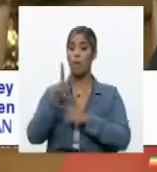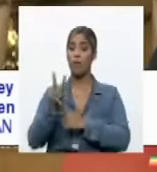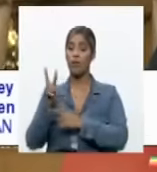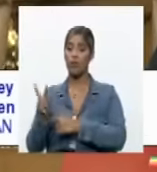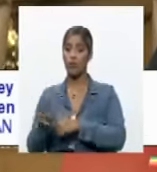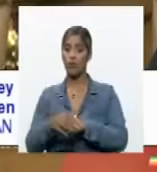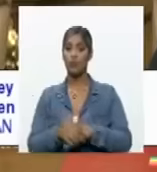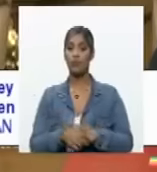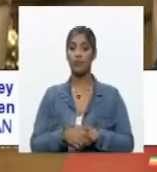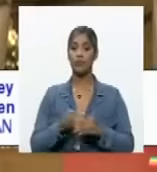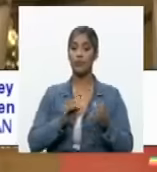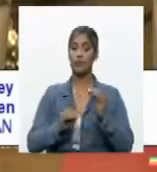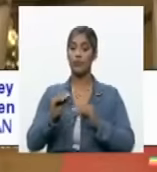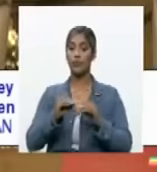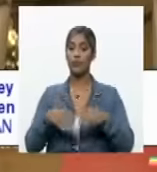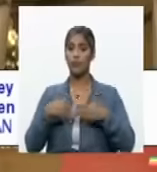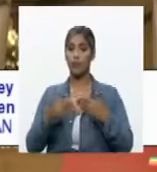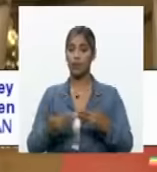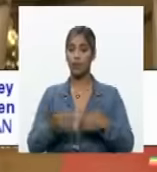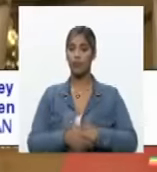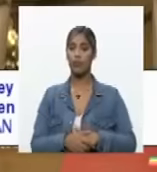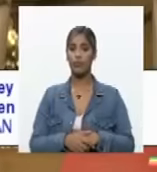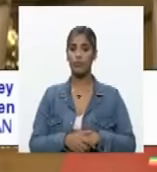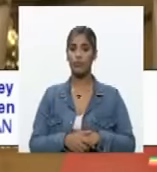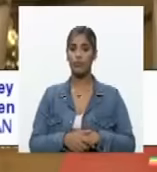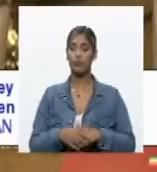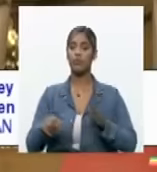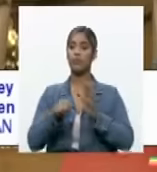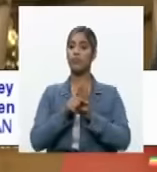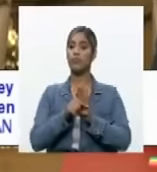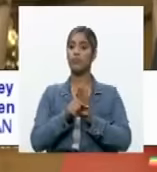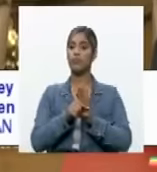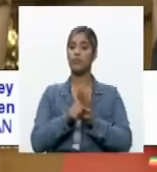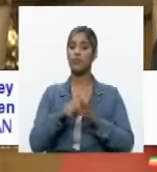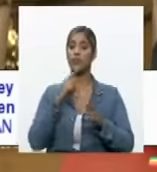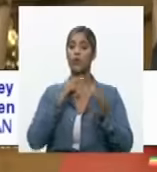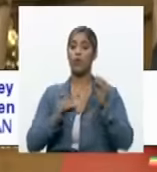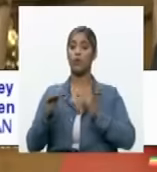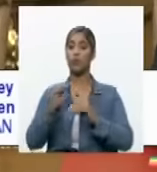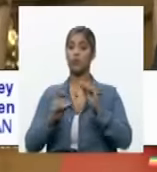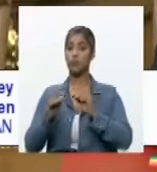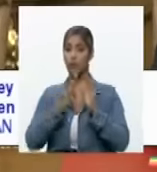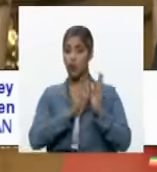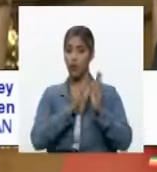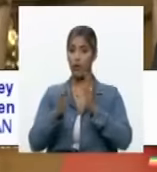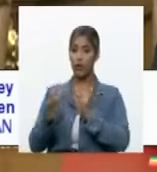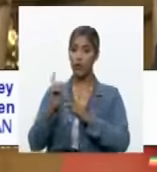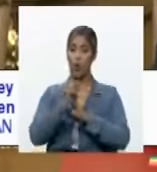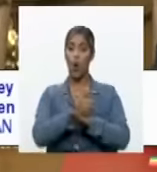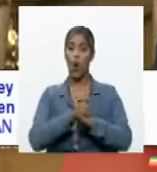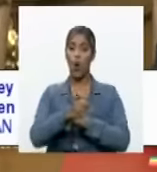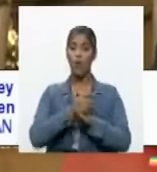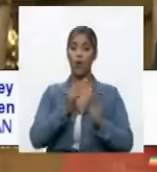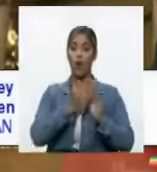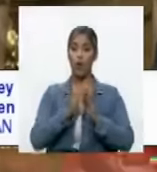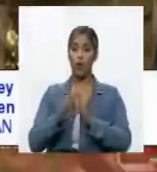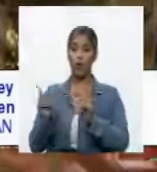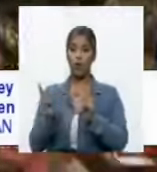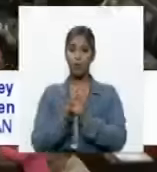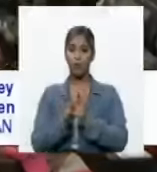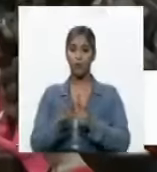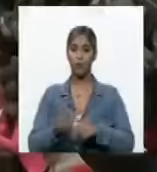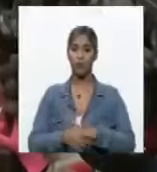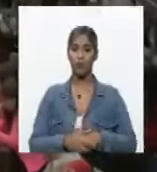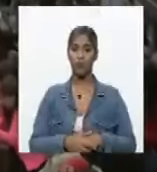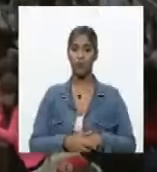22, quedando redactado en los siguientes términos. Epígrafe de la estructura organizativa del gobierno de la comuna. Es todo,